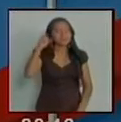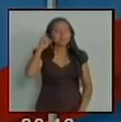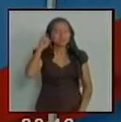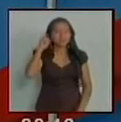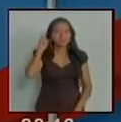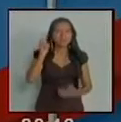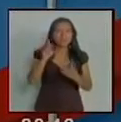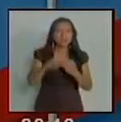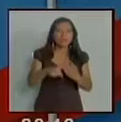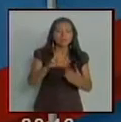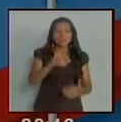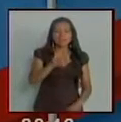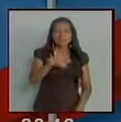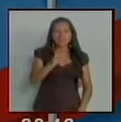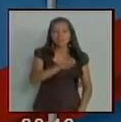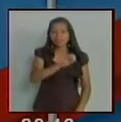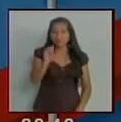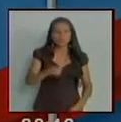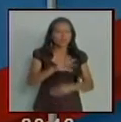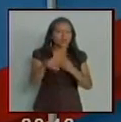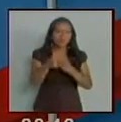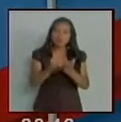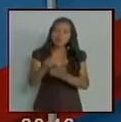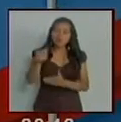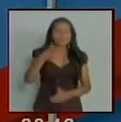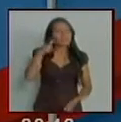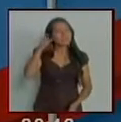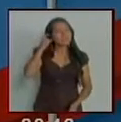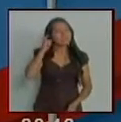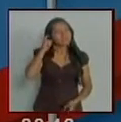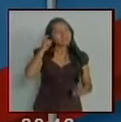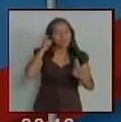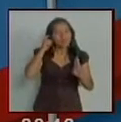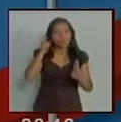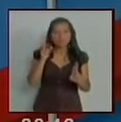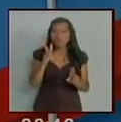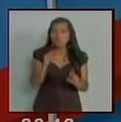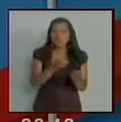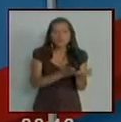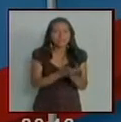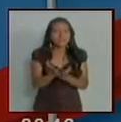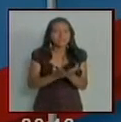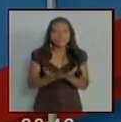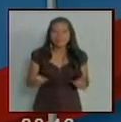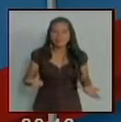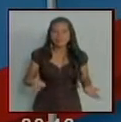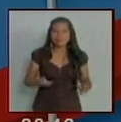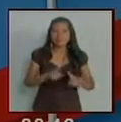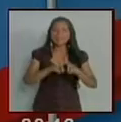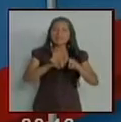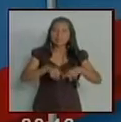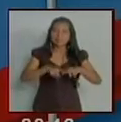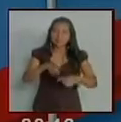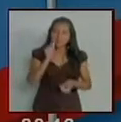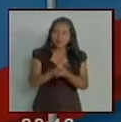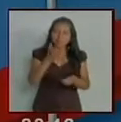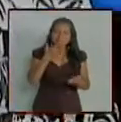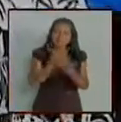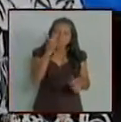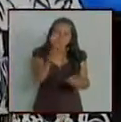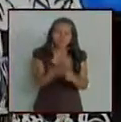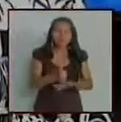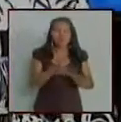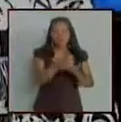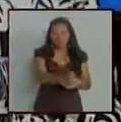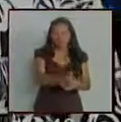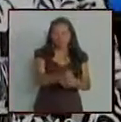que el 25 a 30% de las personas que compran un audífono y tienen el audífono no les sirve. Entonces, hay que indicar bien. Claro, porque